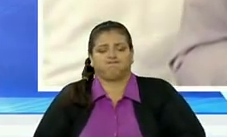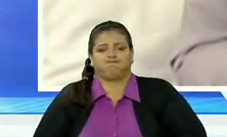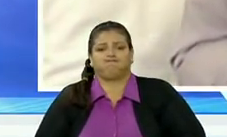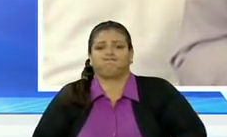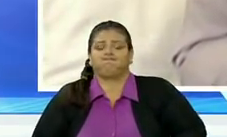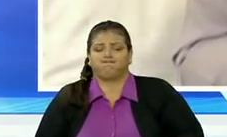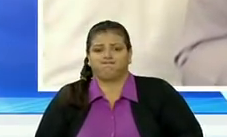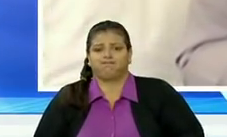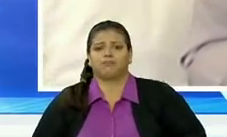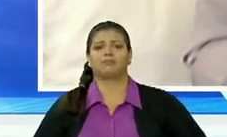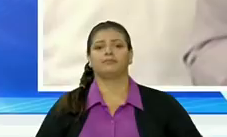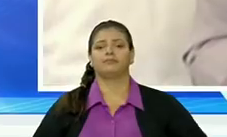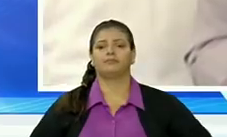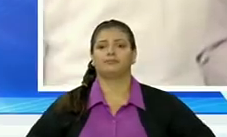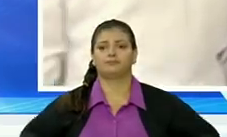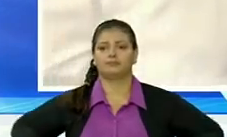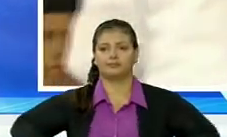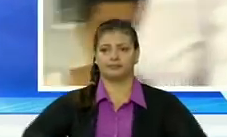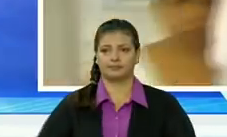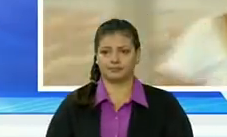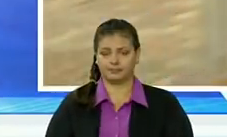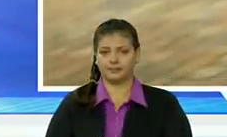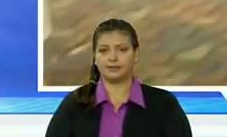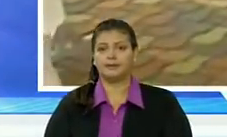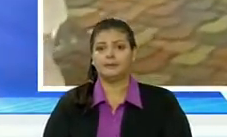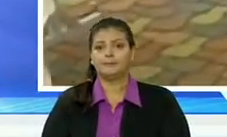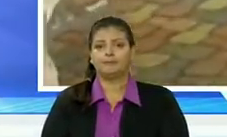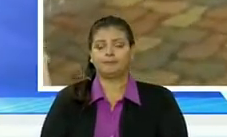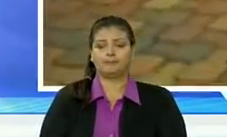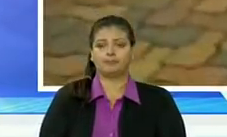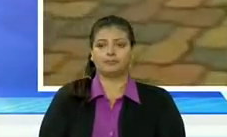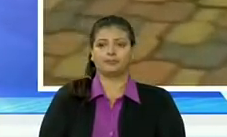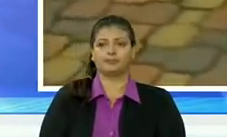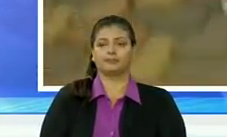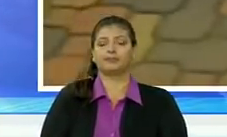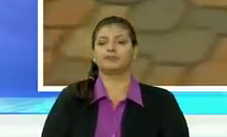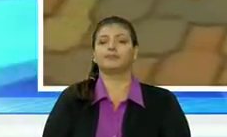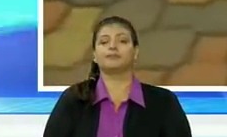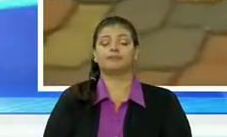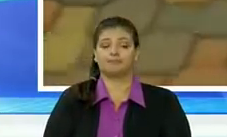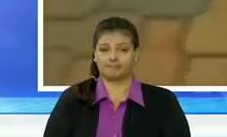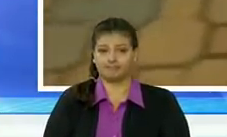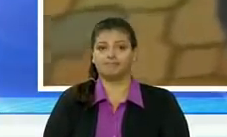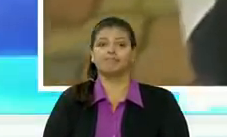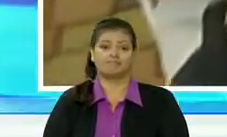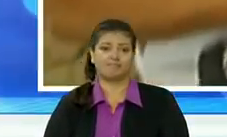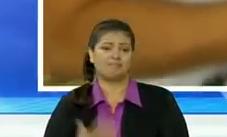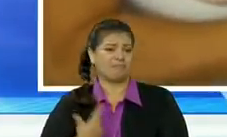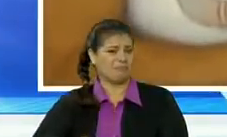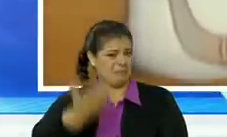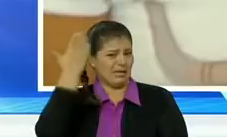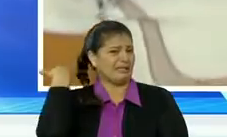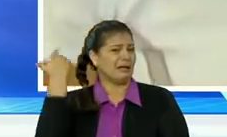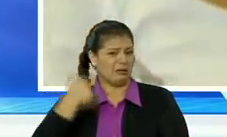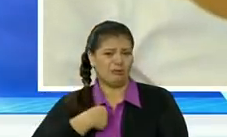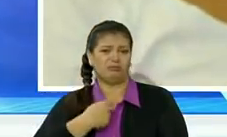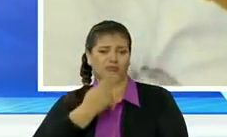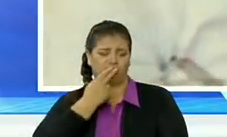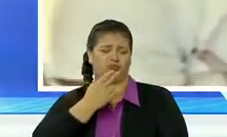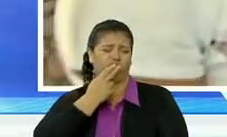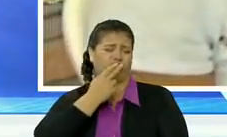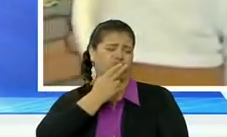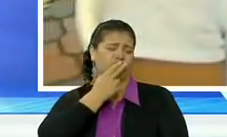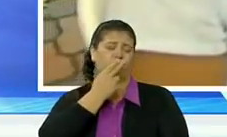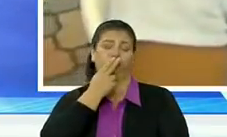gravísimo error, felizmente ya estoy bien porque ya me he hecho exámenes y todo, ya no tengo ni siquiera resquicios de eso. Pero yo cometí el gravísimo